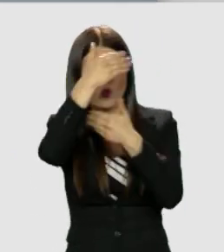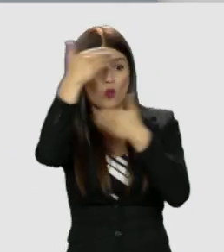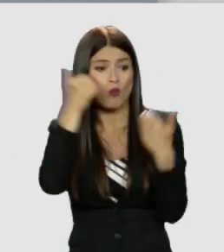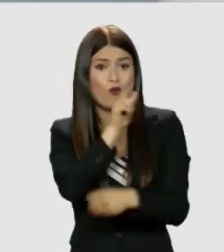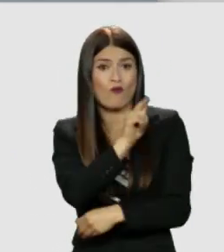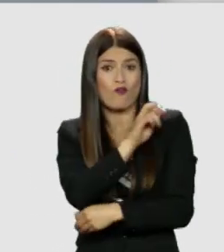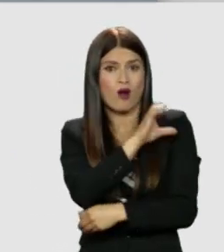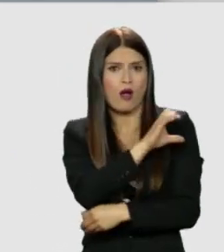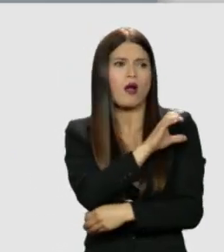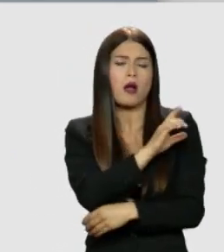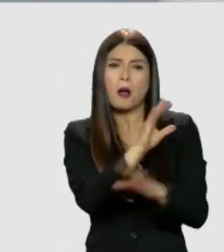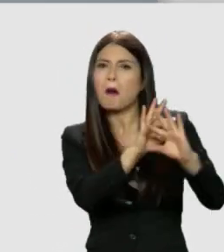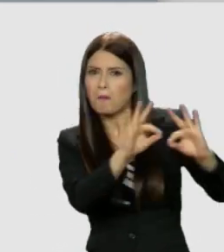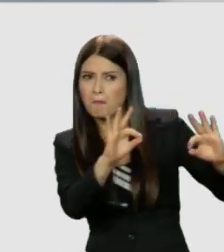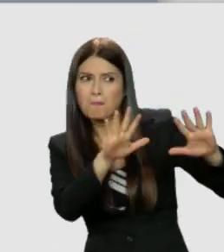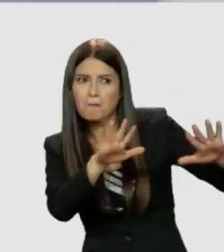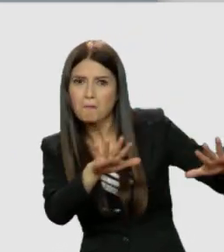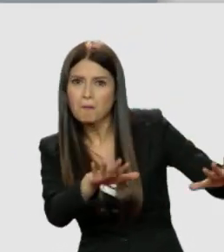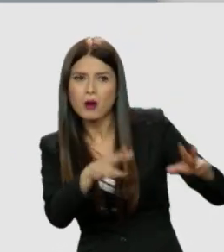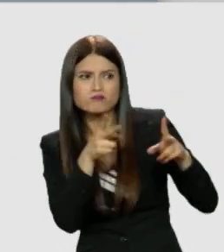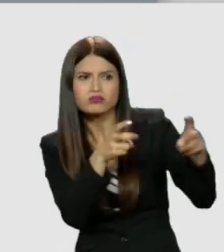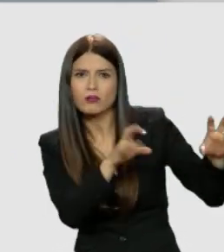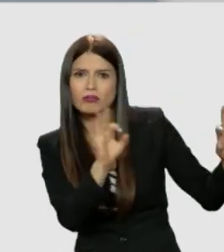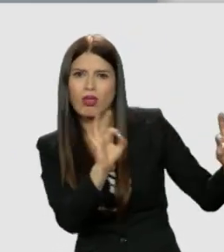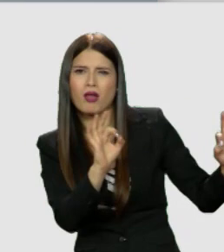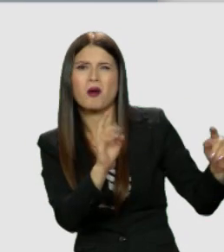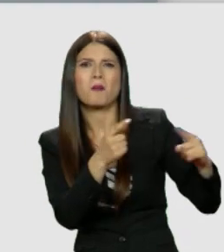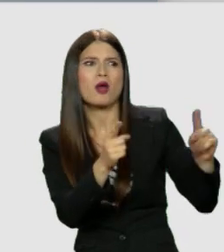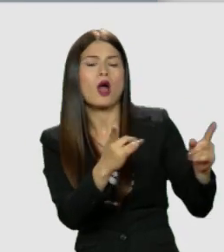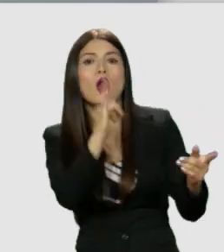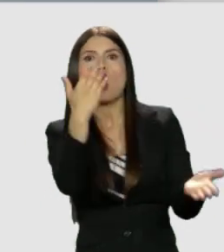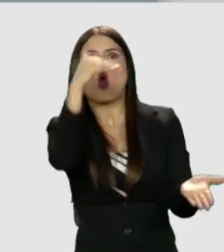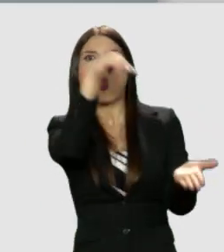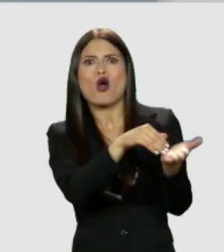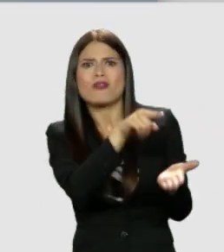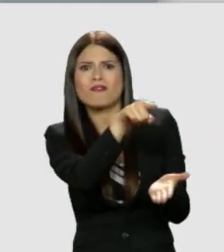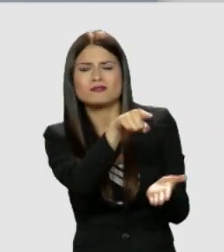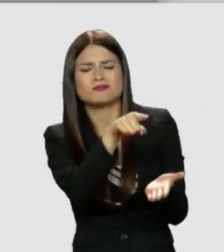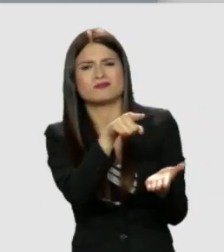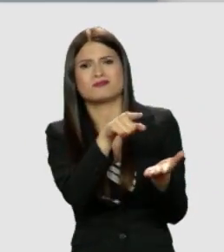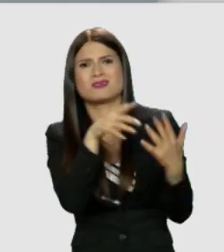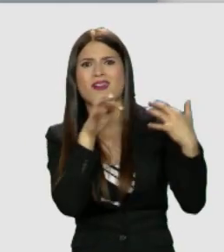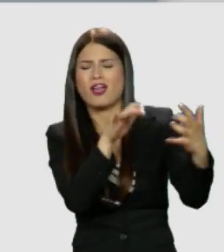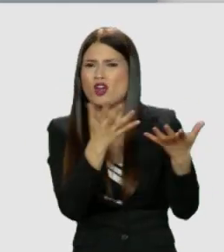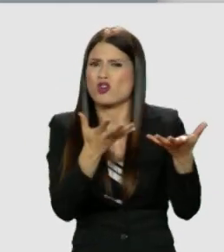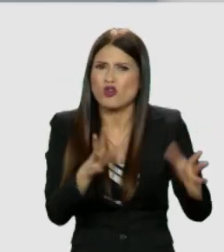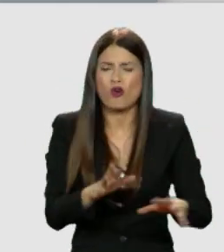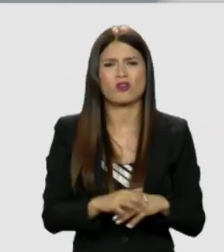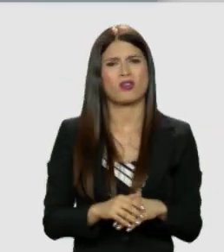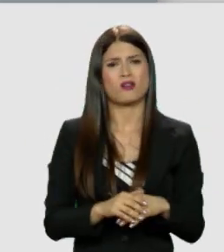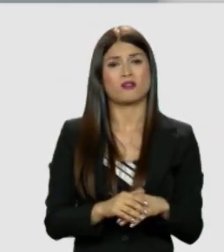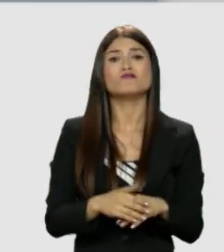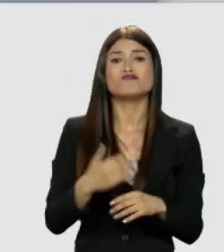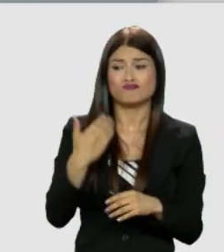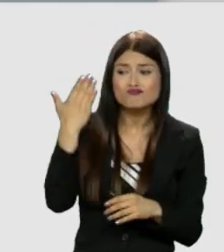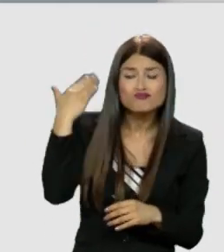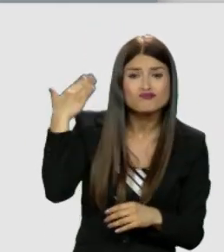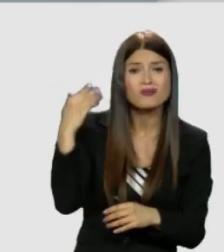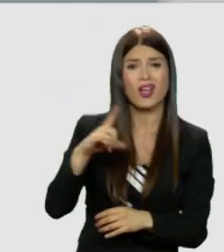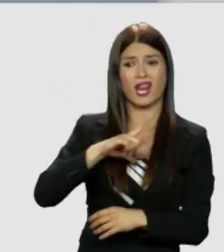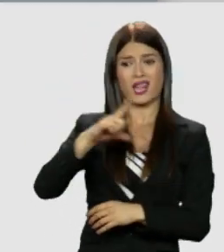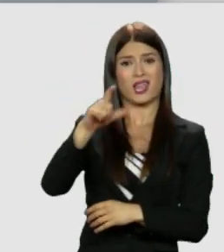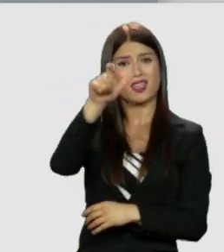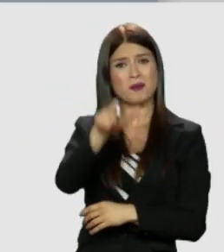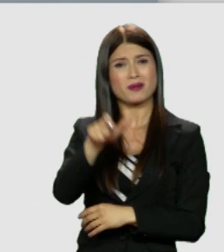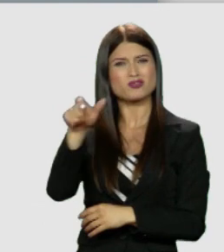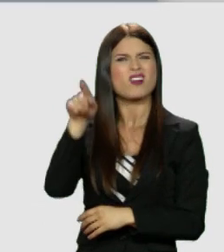fuego el incidente en el sur de Bolívar los atentados y homicidios contra líderes comunales y Defensores de los Derechos Humanos